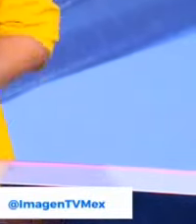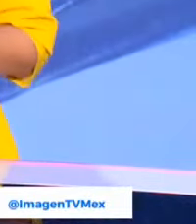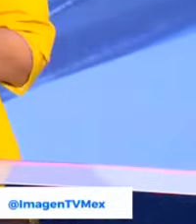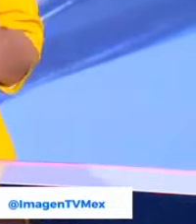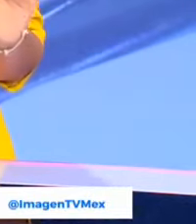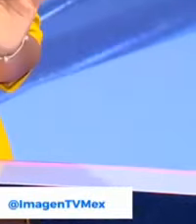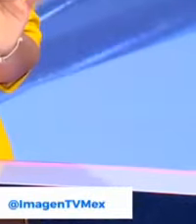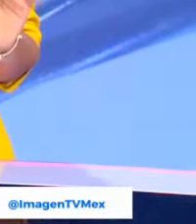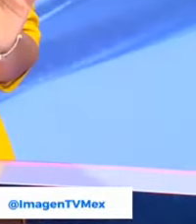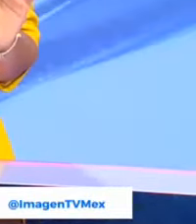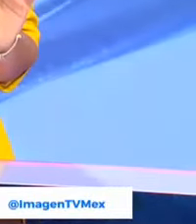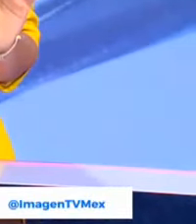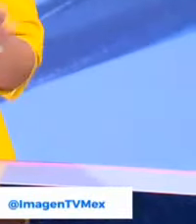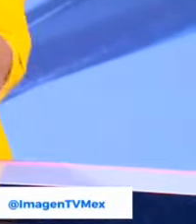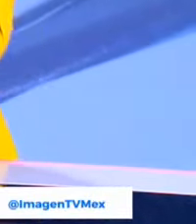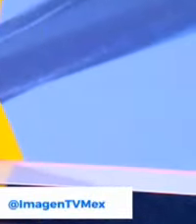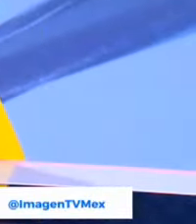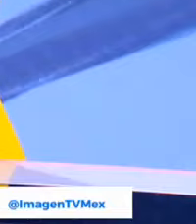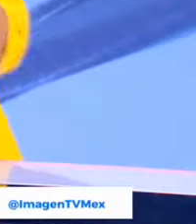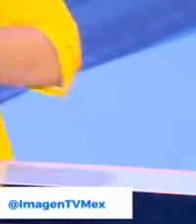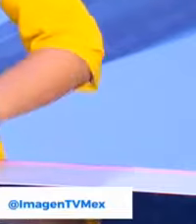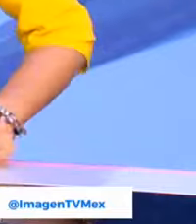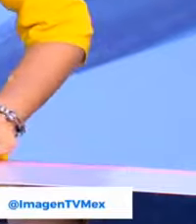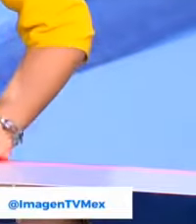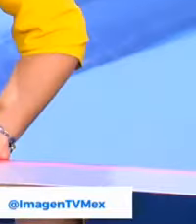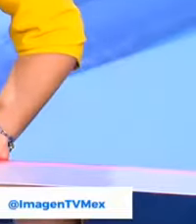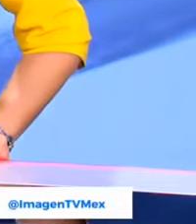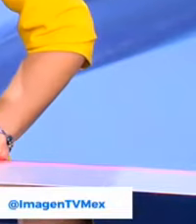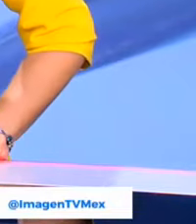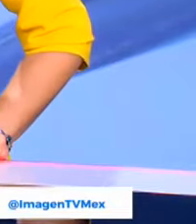sociales. Llovieron acusaciones, eso sí, vea algunas.